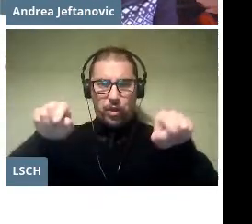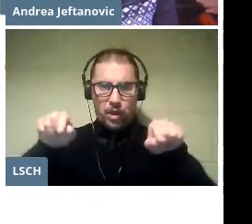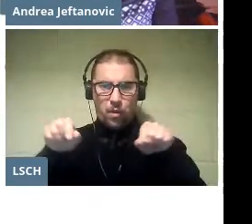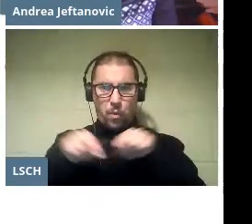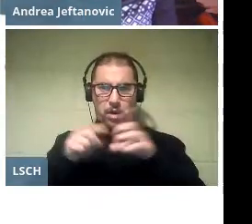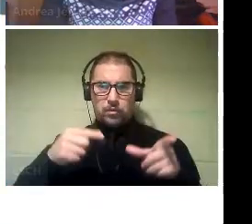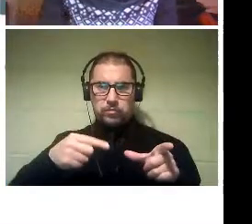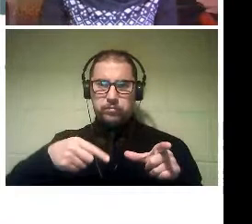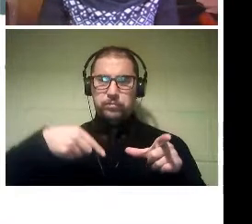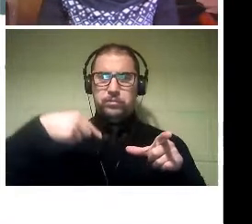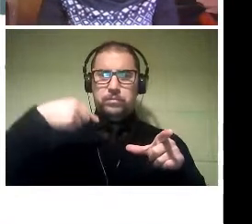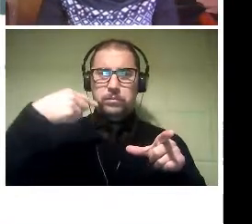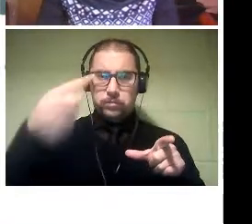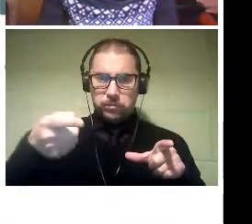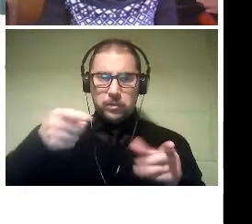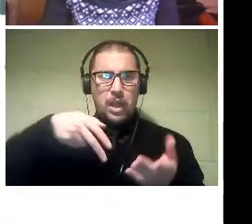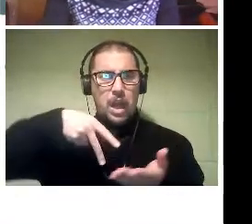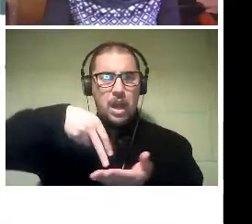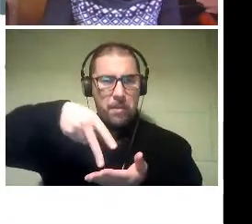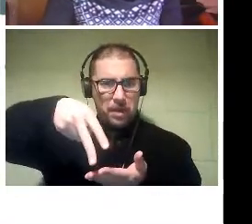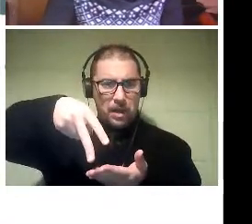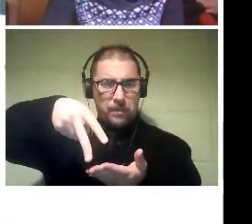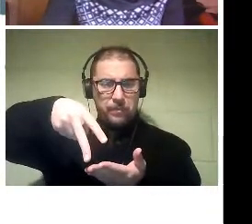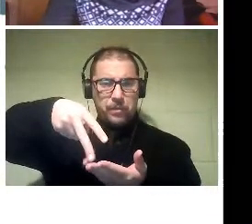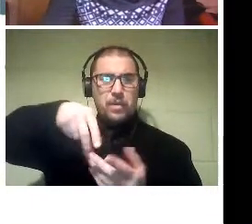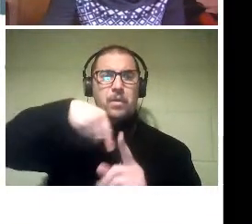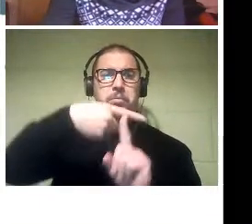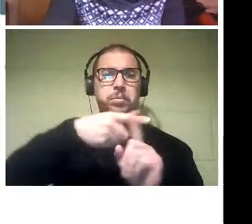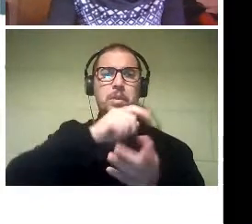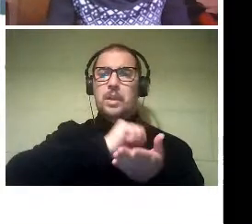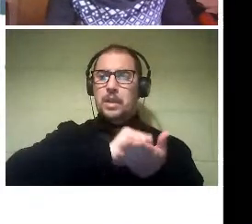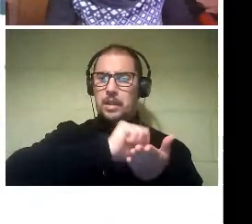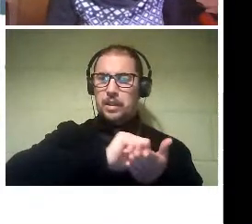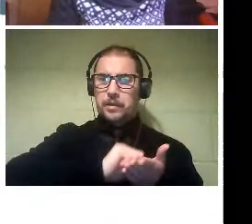a la calle, caminar para escribir.